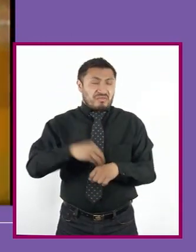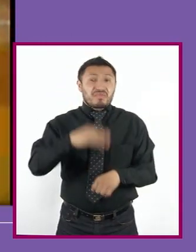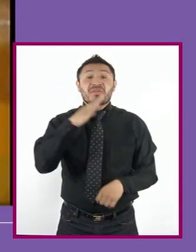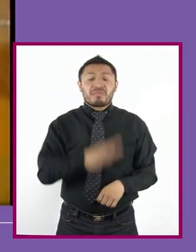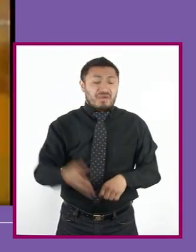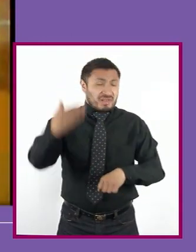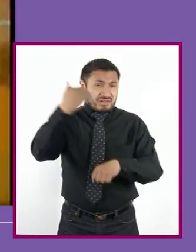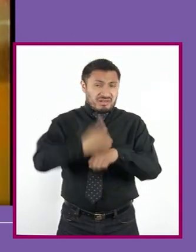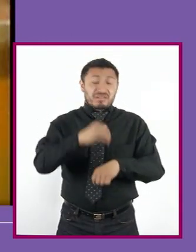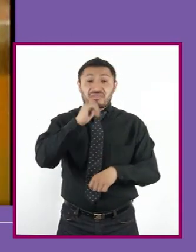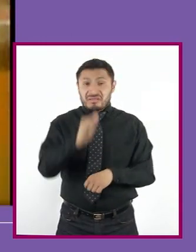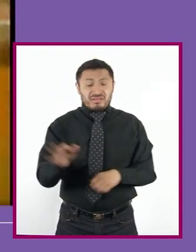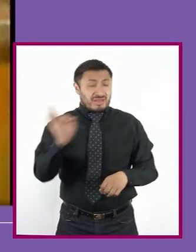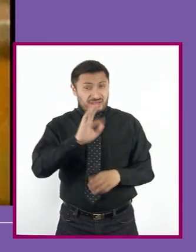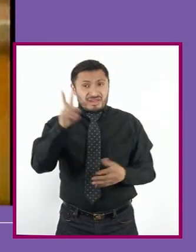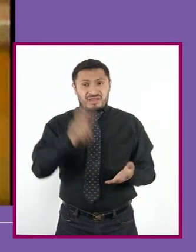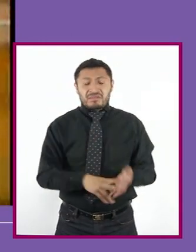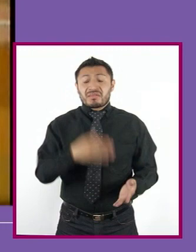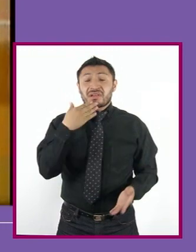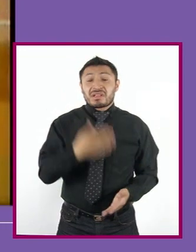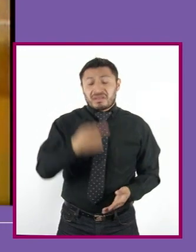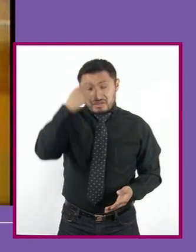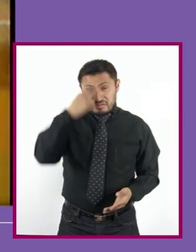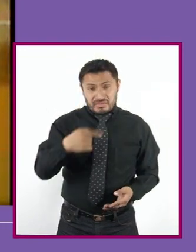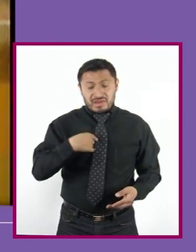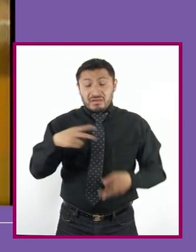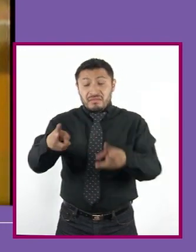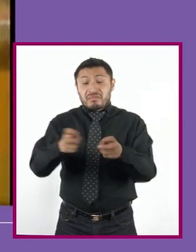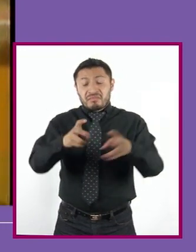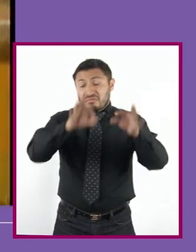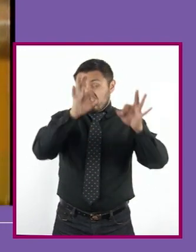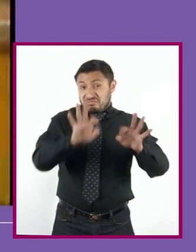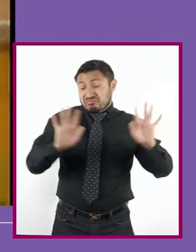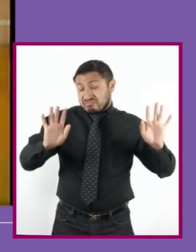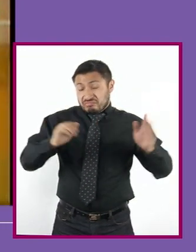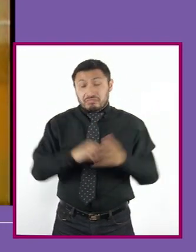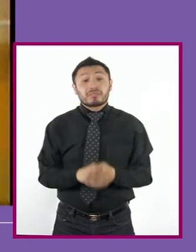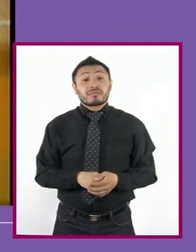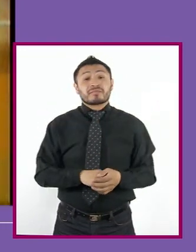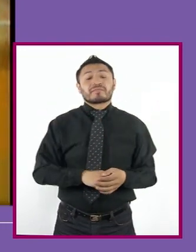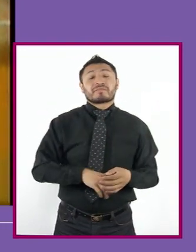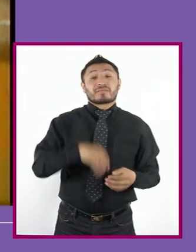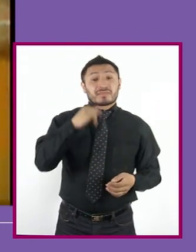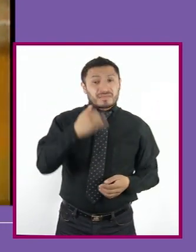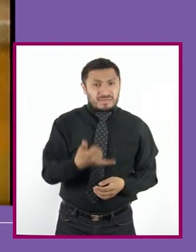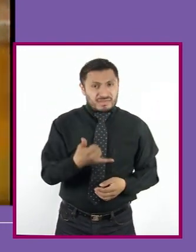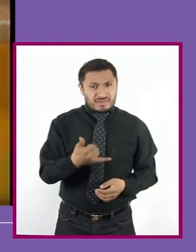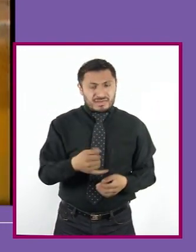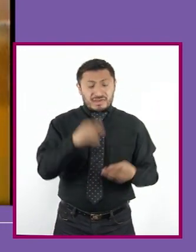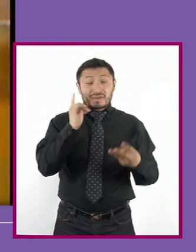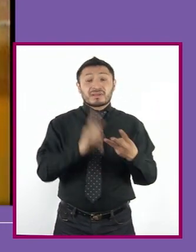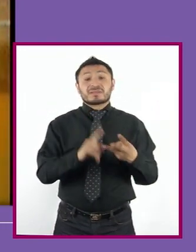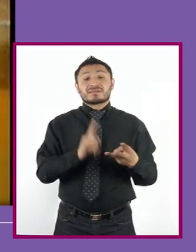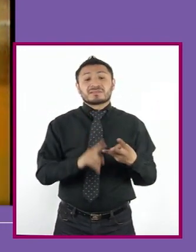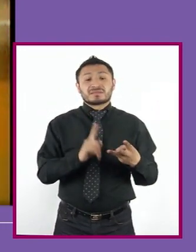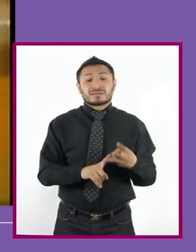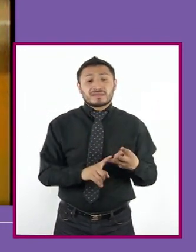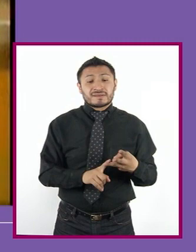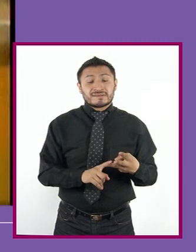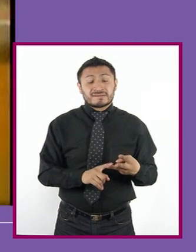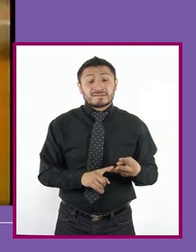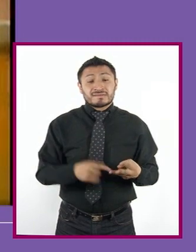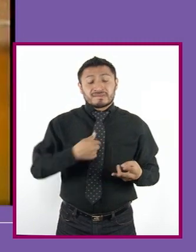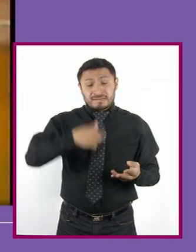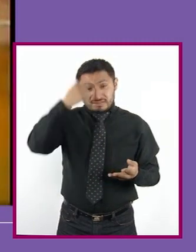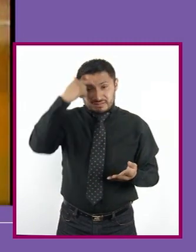la pena, ¿no?, cometer alguna infracción. Y, por supuesto, digamos, el tercer mecanismo que me